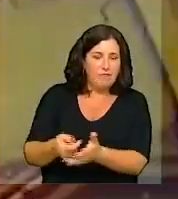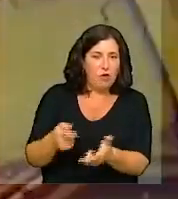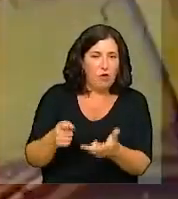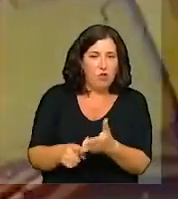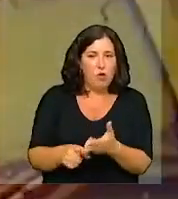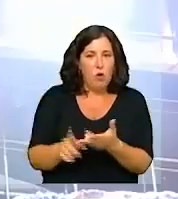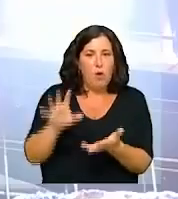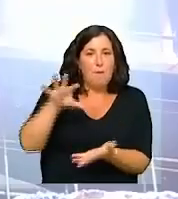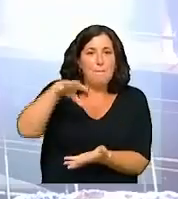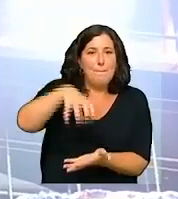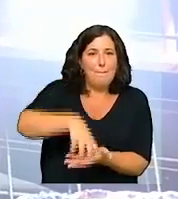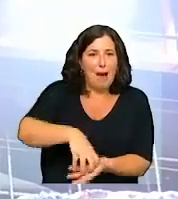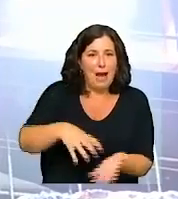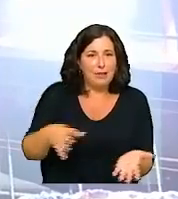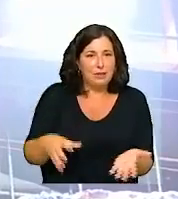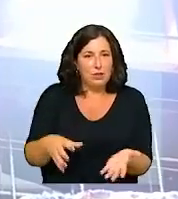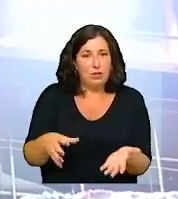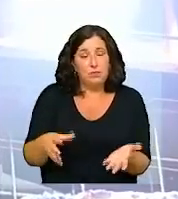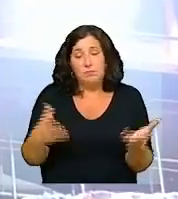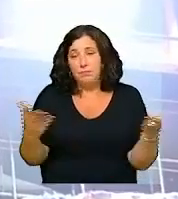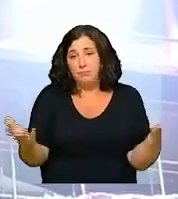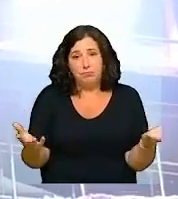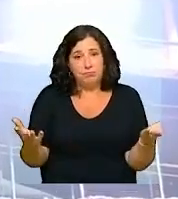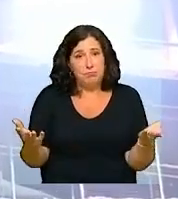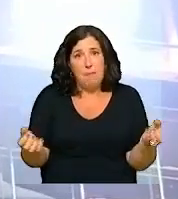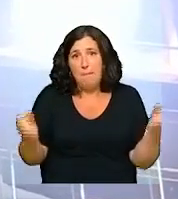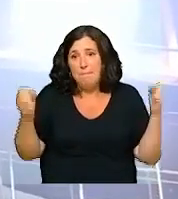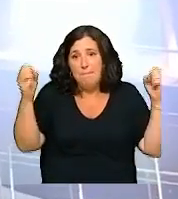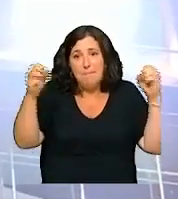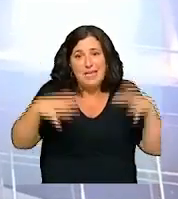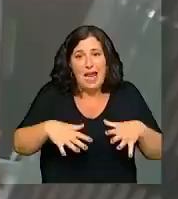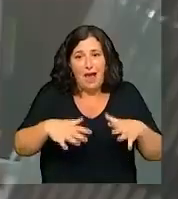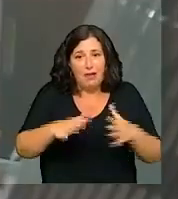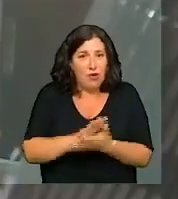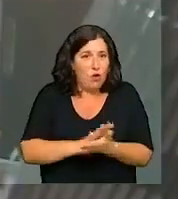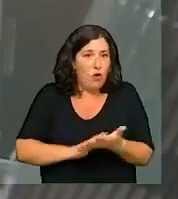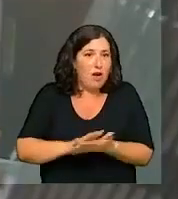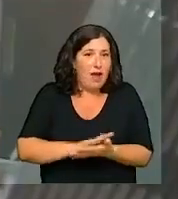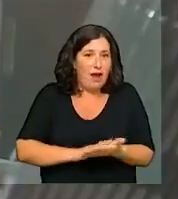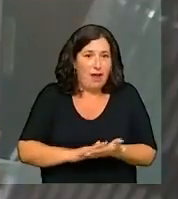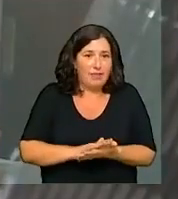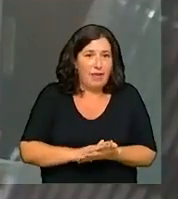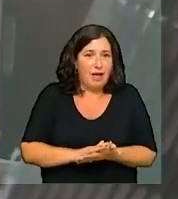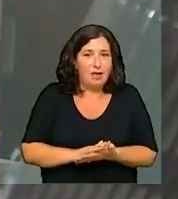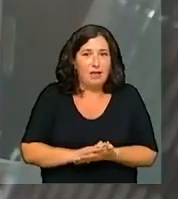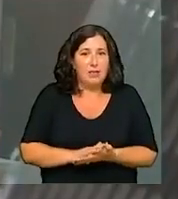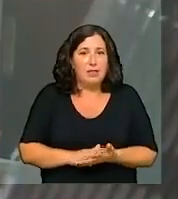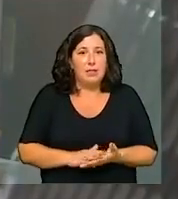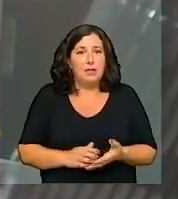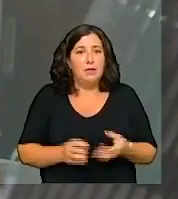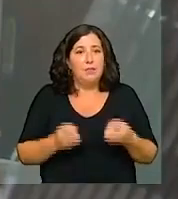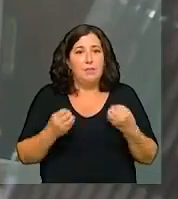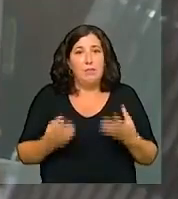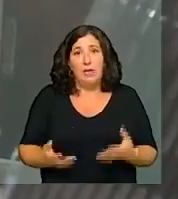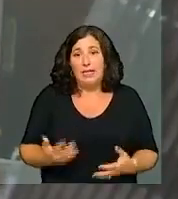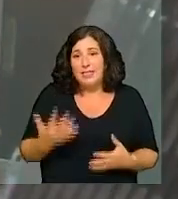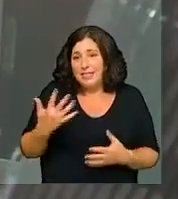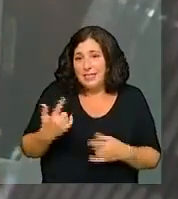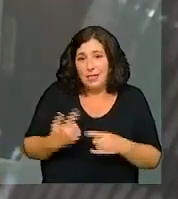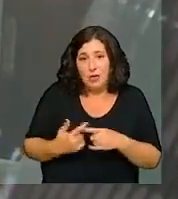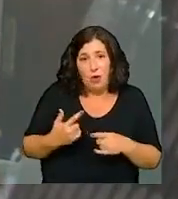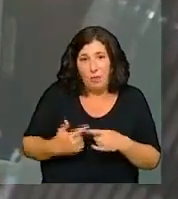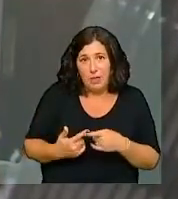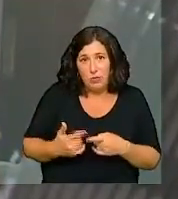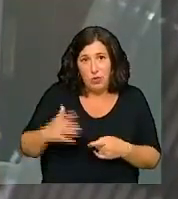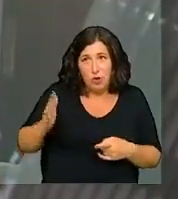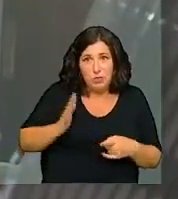del patio. De milagro no ocurrió nada peor, porque hacía 5 minutos mi señora estaba